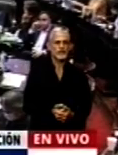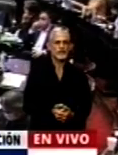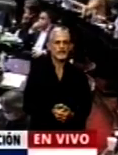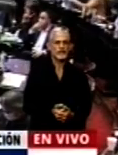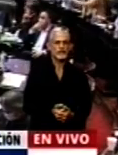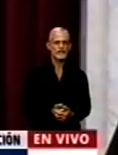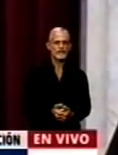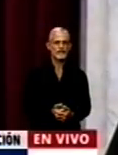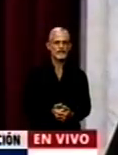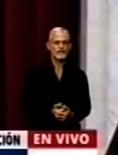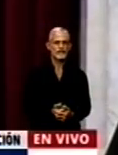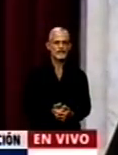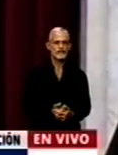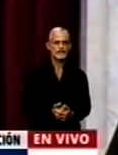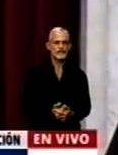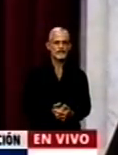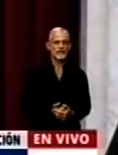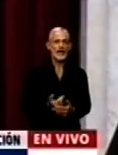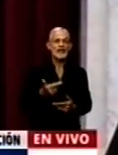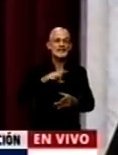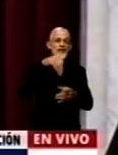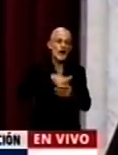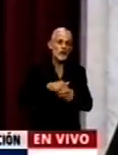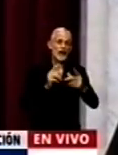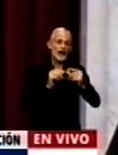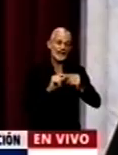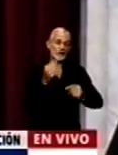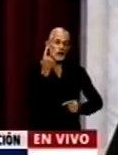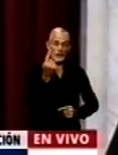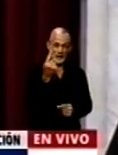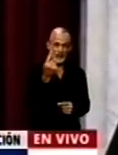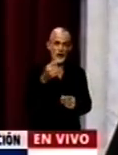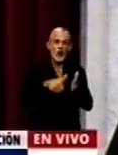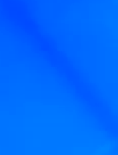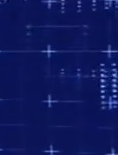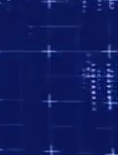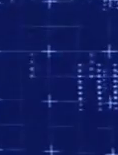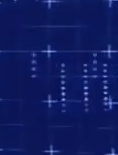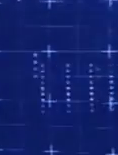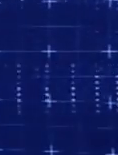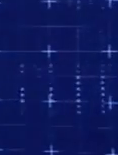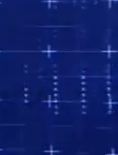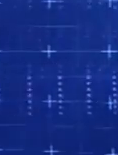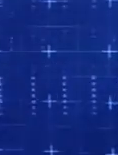Bueno, entonces se va a votar el artículo primero del dictamen. Es votación nominal, ¿eh?